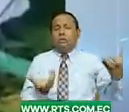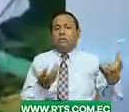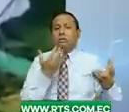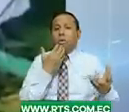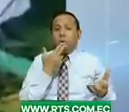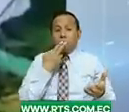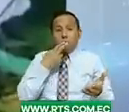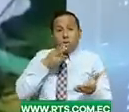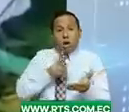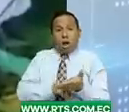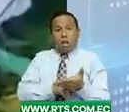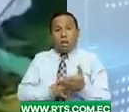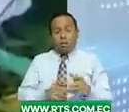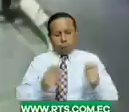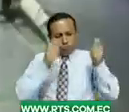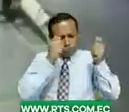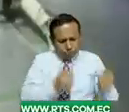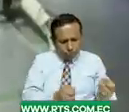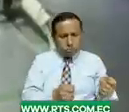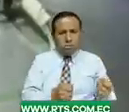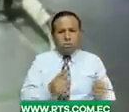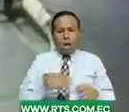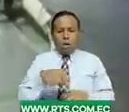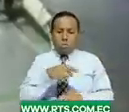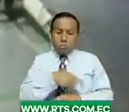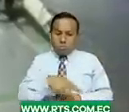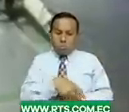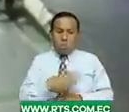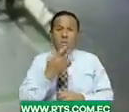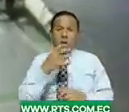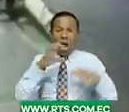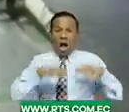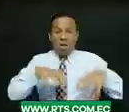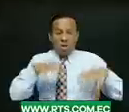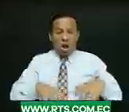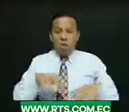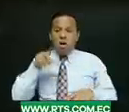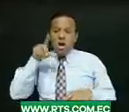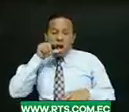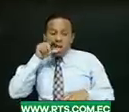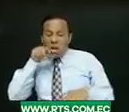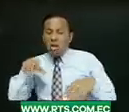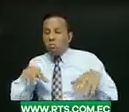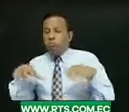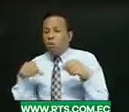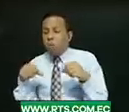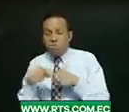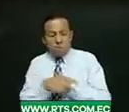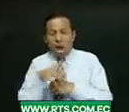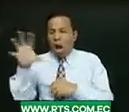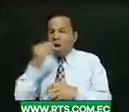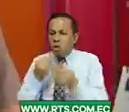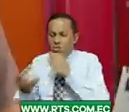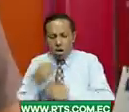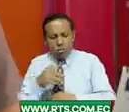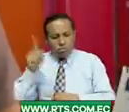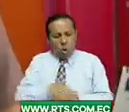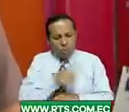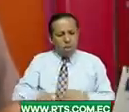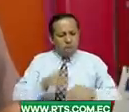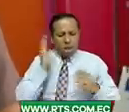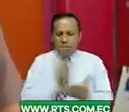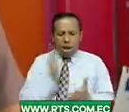Lo golpearon tantas veces que su estado es crítico. Quizás con palos, quizás patadas. Entonces sí llegó con